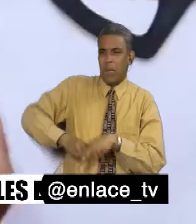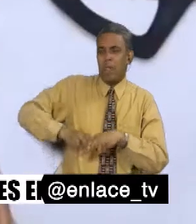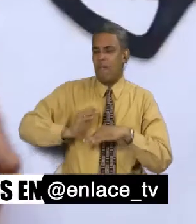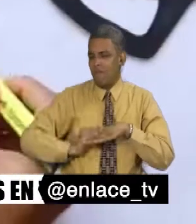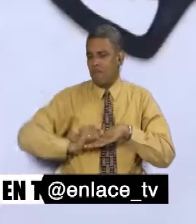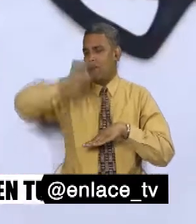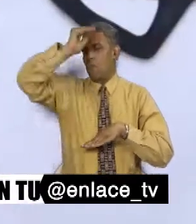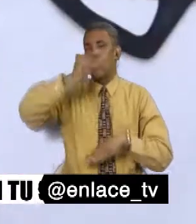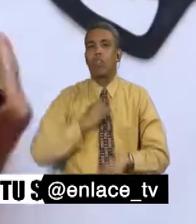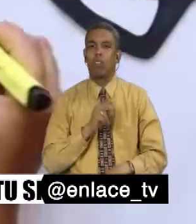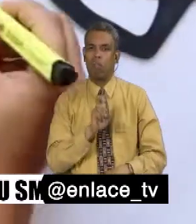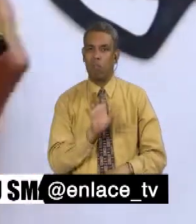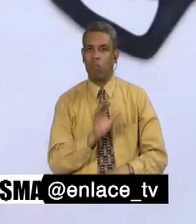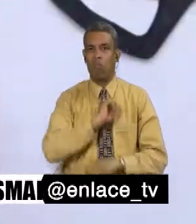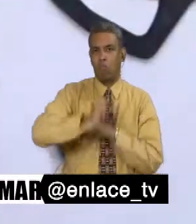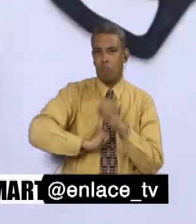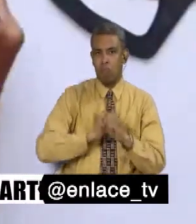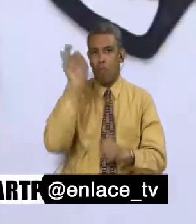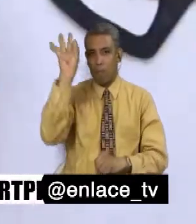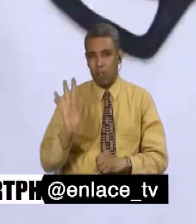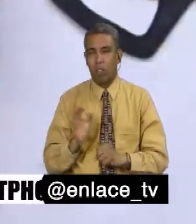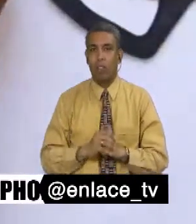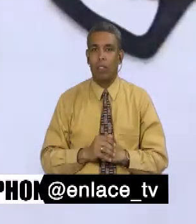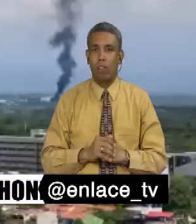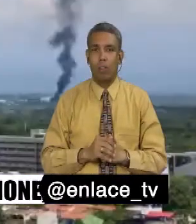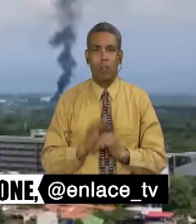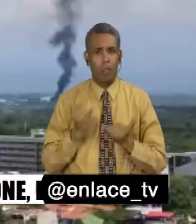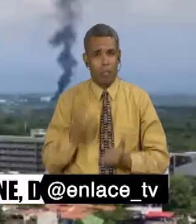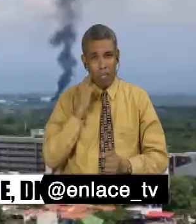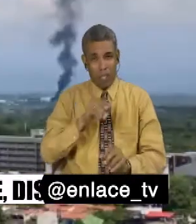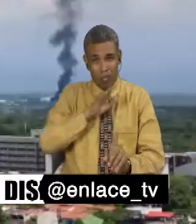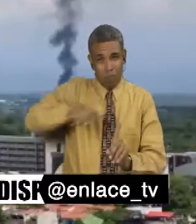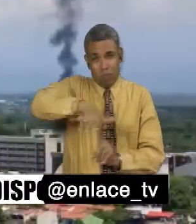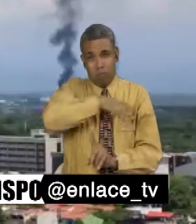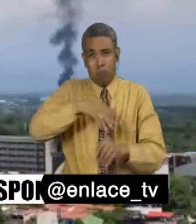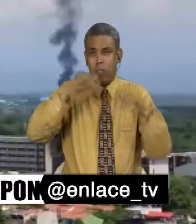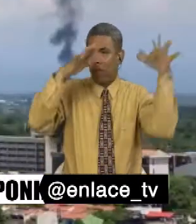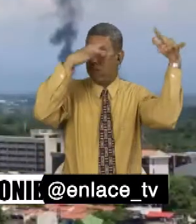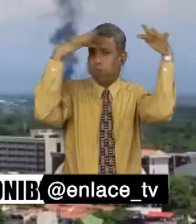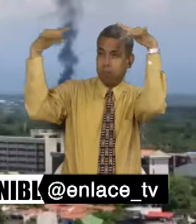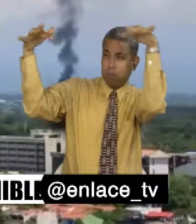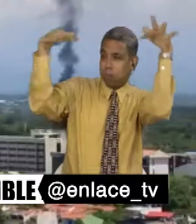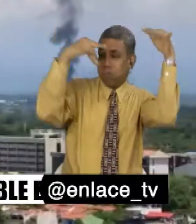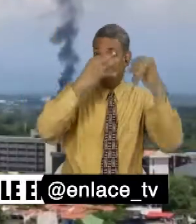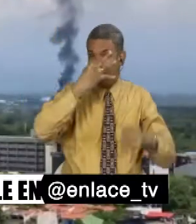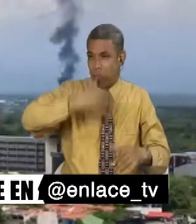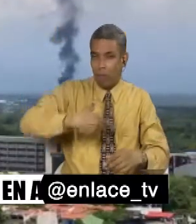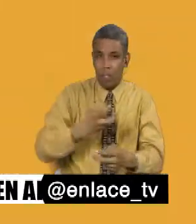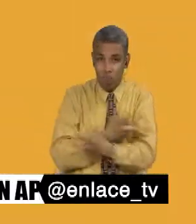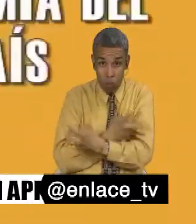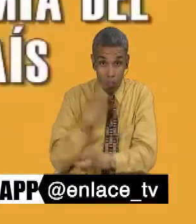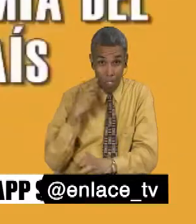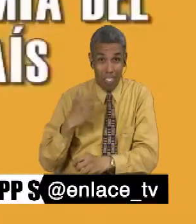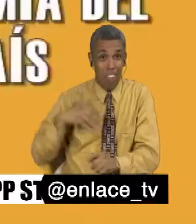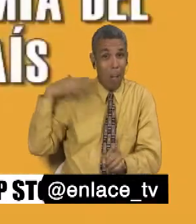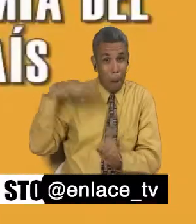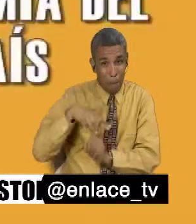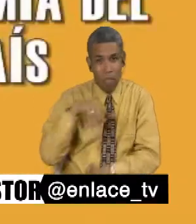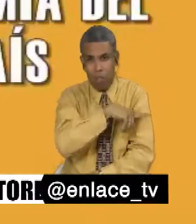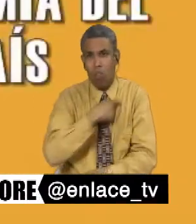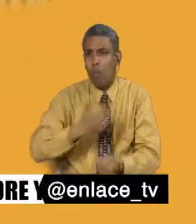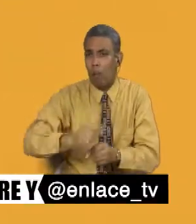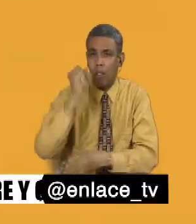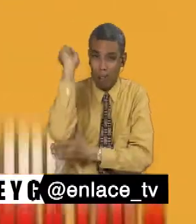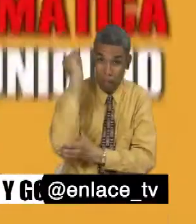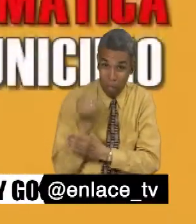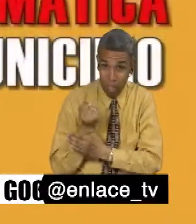convierta en importador masivo de combustibles, disminuir el impacto ambiental sobre el aire, el agua y el ecosistema que genera la operación de la refinería para dinamizar la economía del